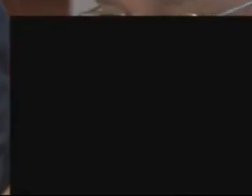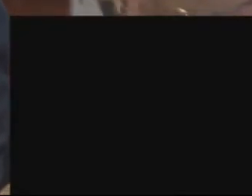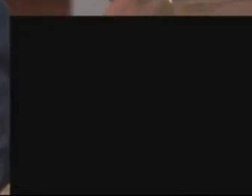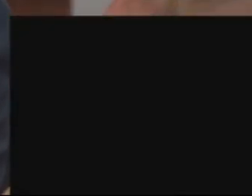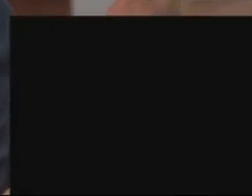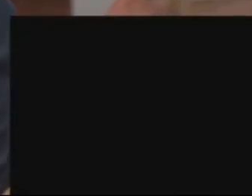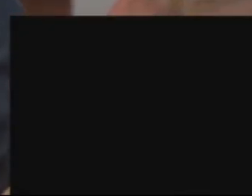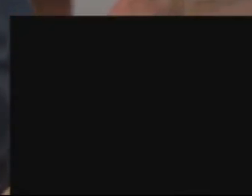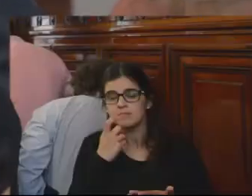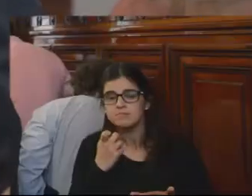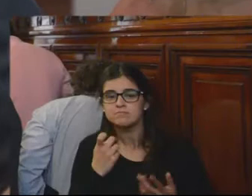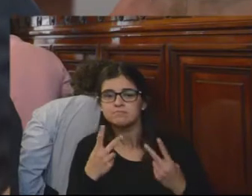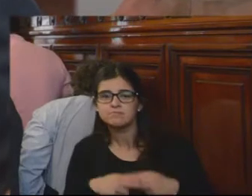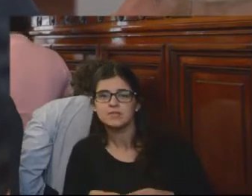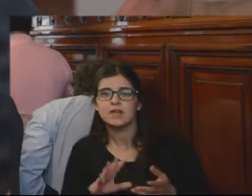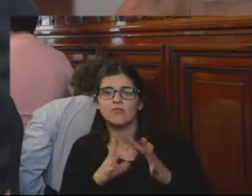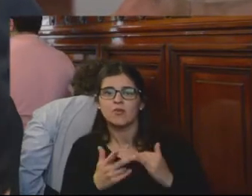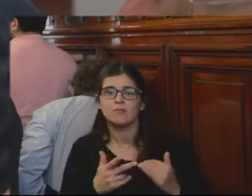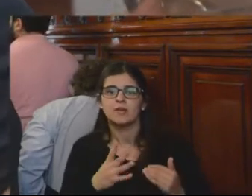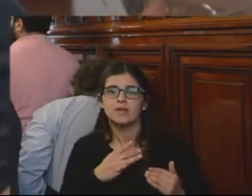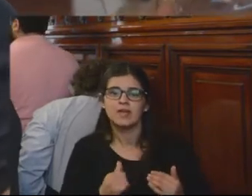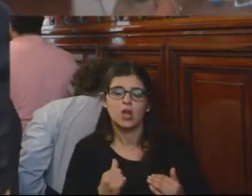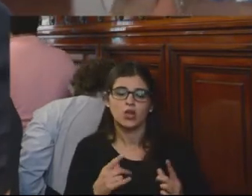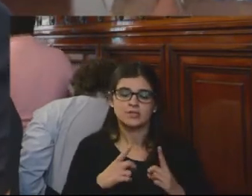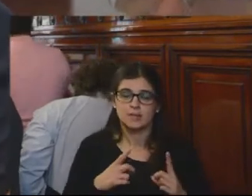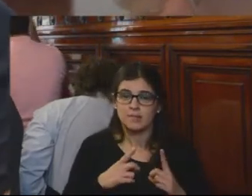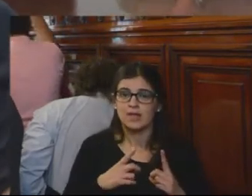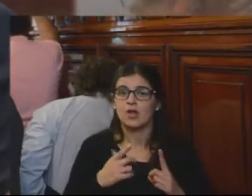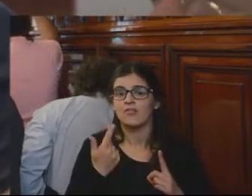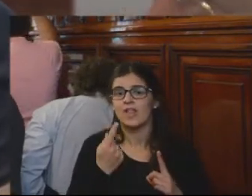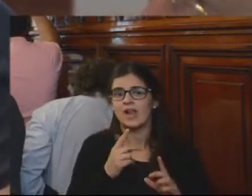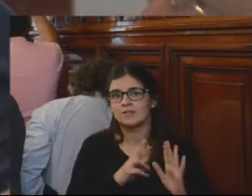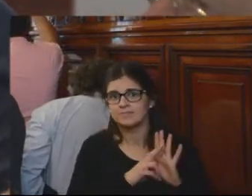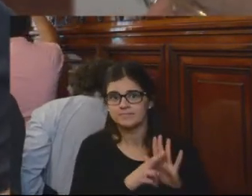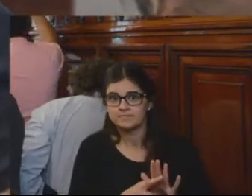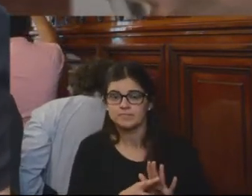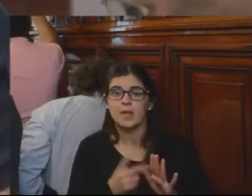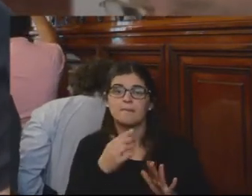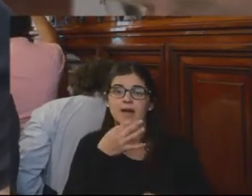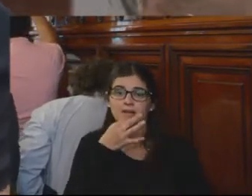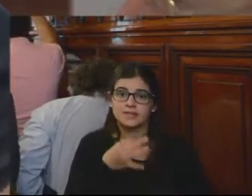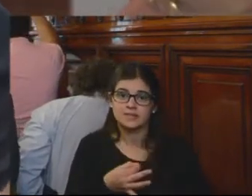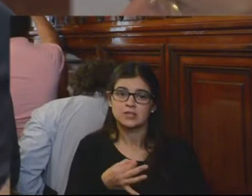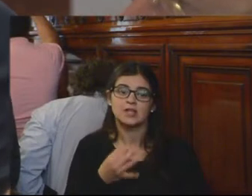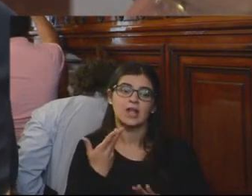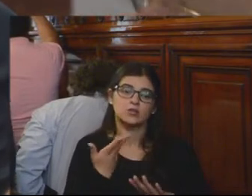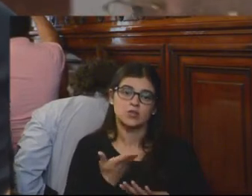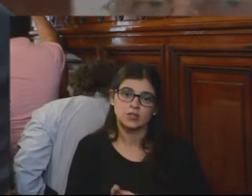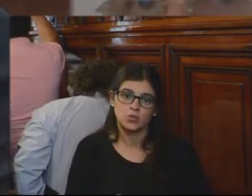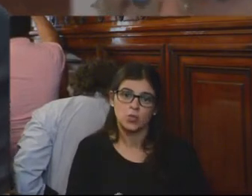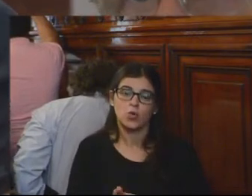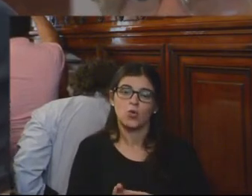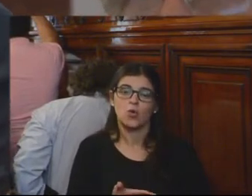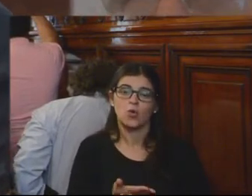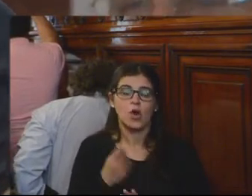debe impedir mantener la seriedad que se espera de un comisionado agradecer la solicitud el honor